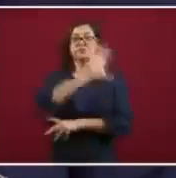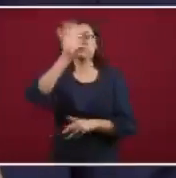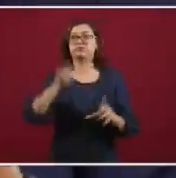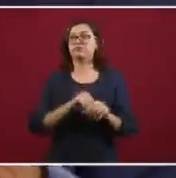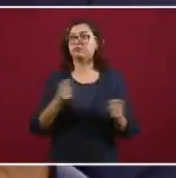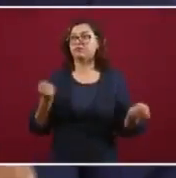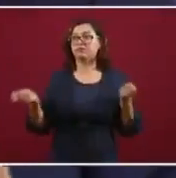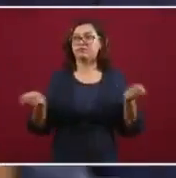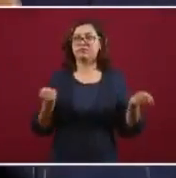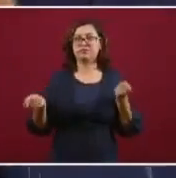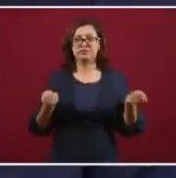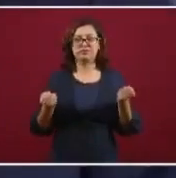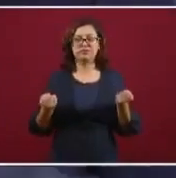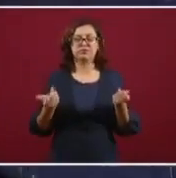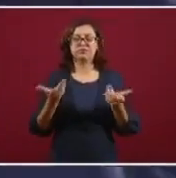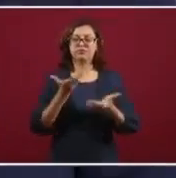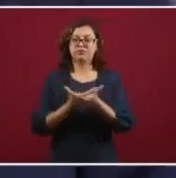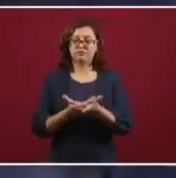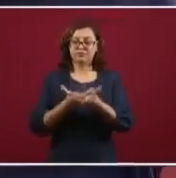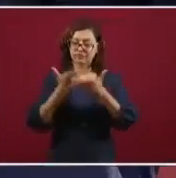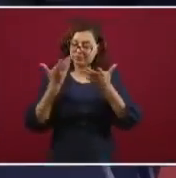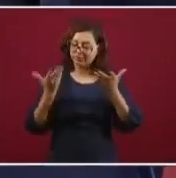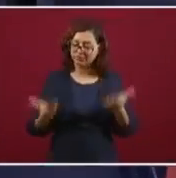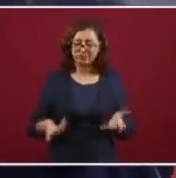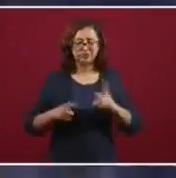Entonces, ahora decimos,